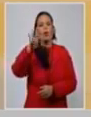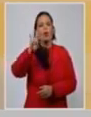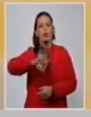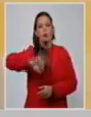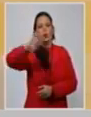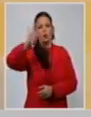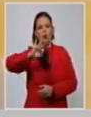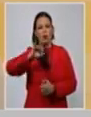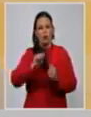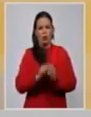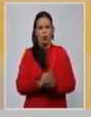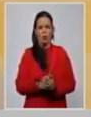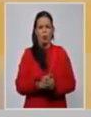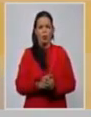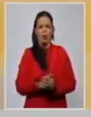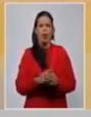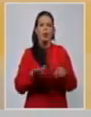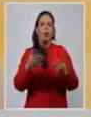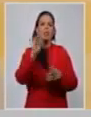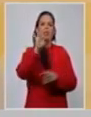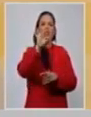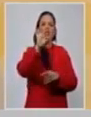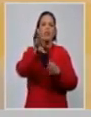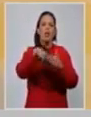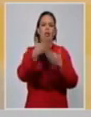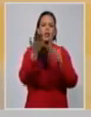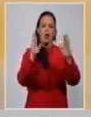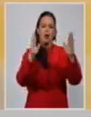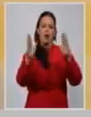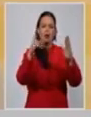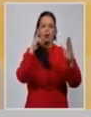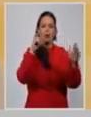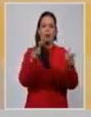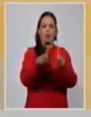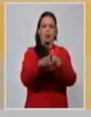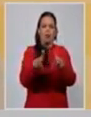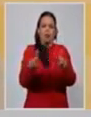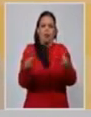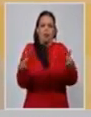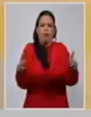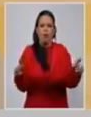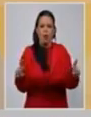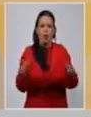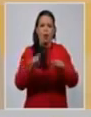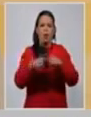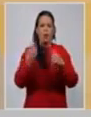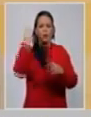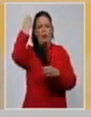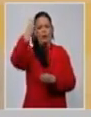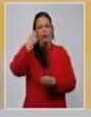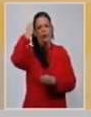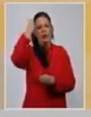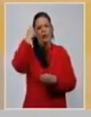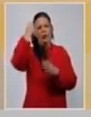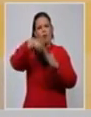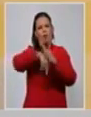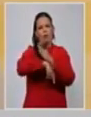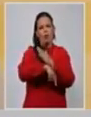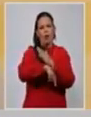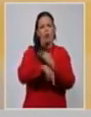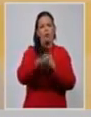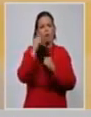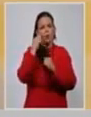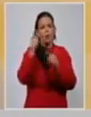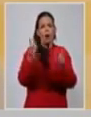Después de los últimos 15 días hemos notado un incremento donde según los análisis estadísticos, un incremento en los grupos de edades de menores